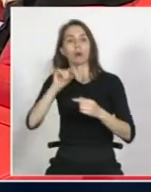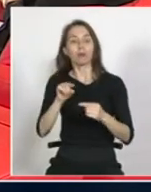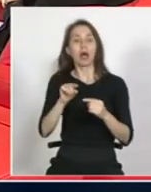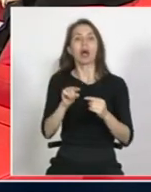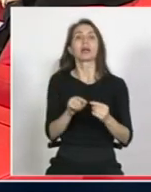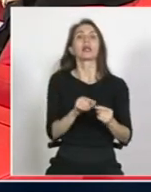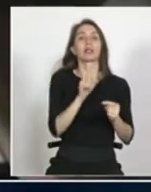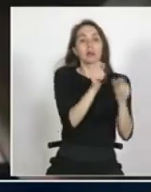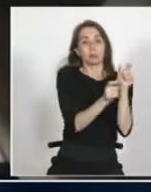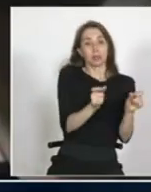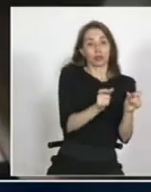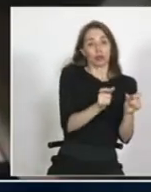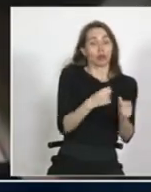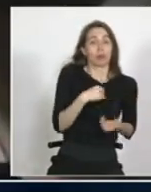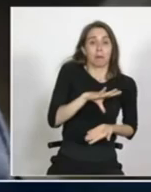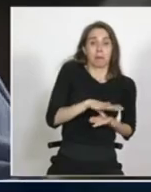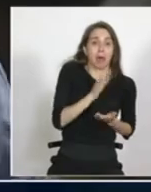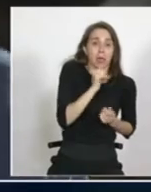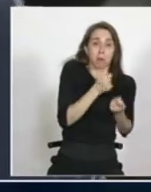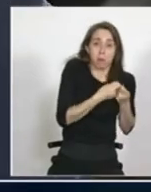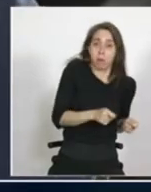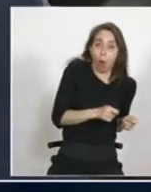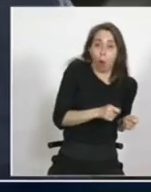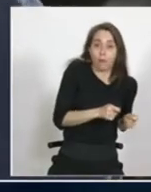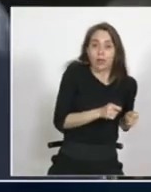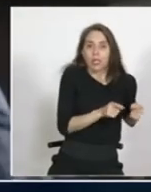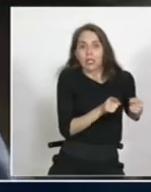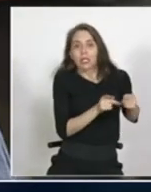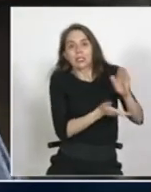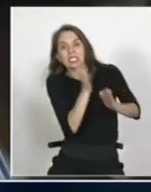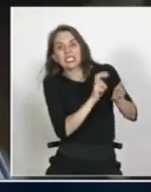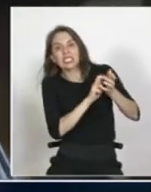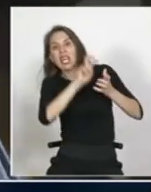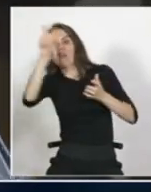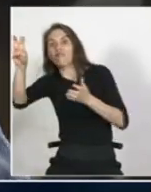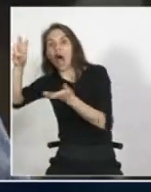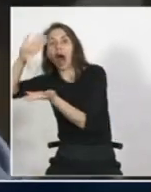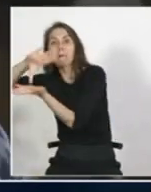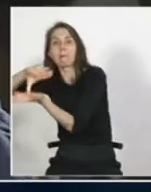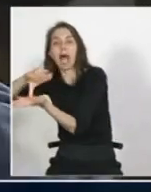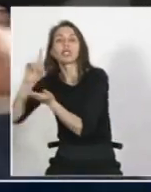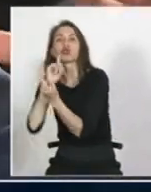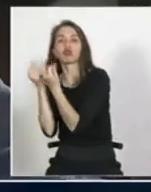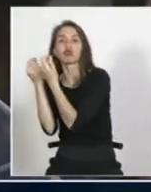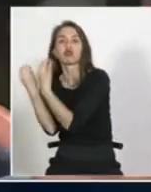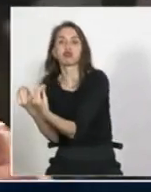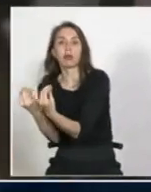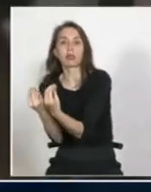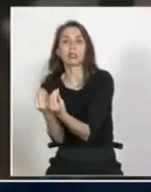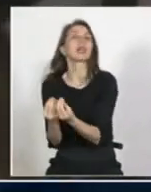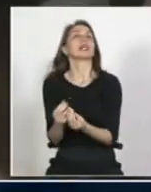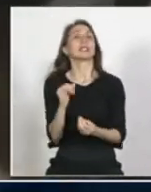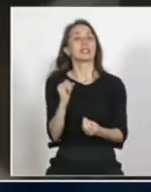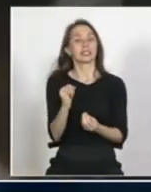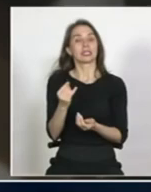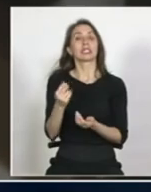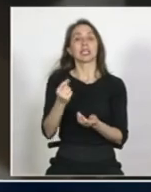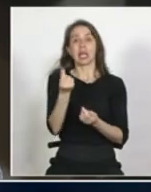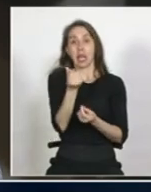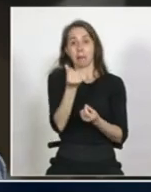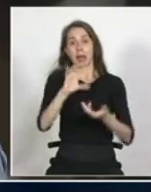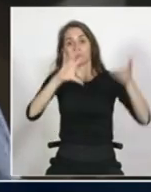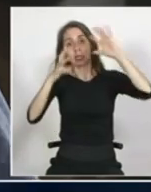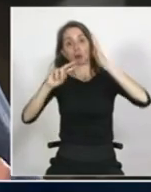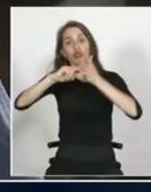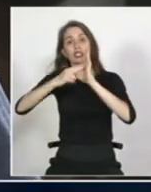flujo de capital pues si es obvio o sea que no se va a arreglar el problema migratorio como se dice hasta que no haya como una distribución más o menos equitativa de los recursos en el mundo es como